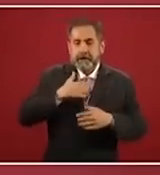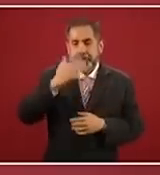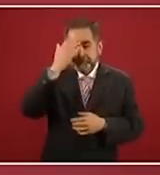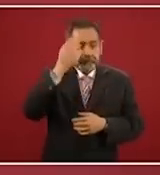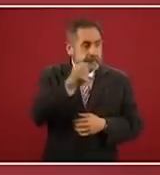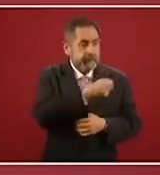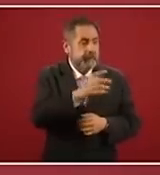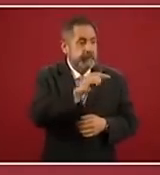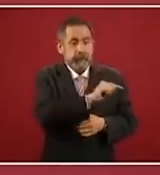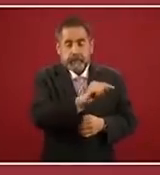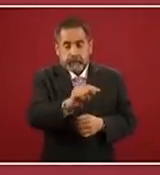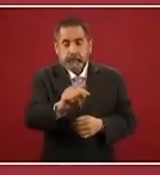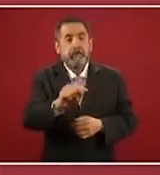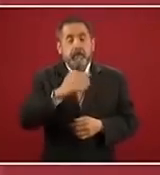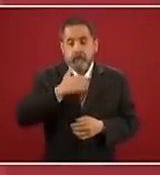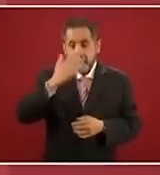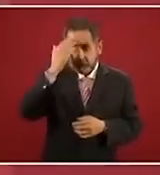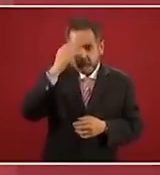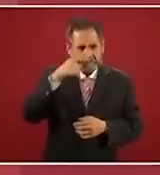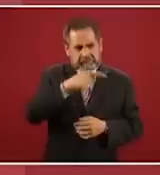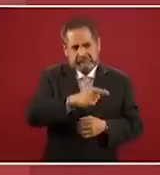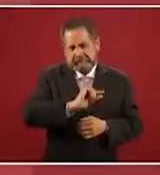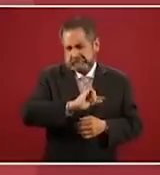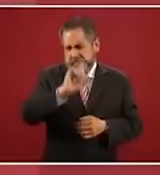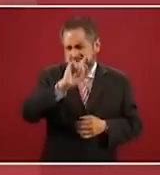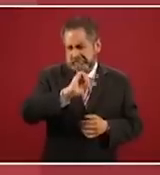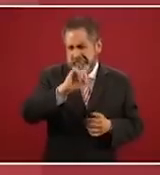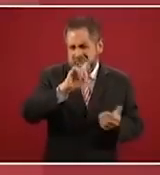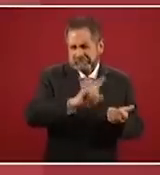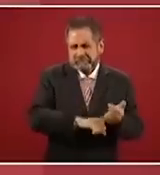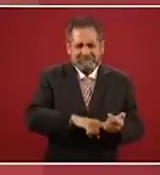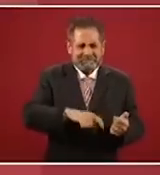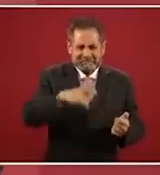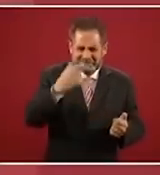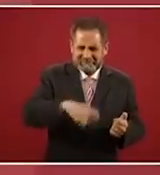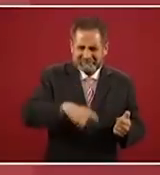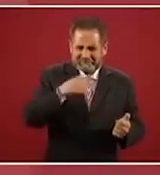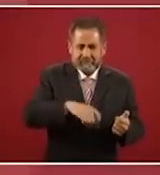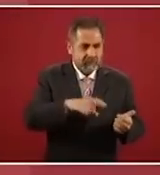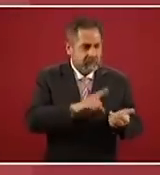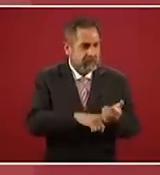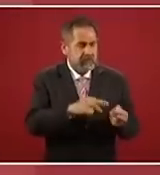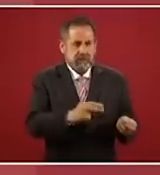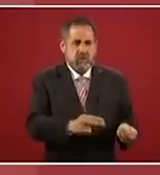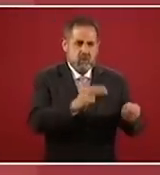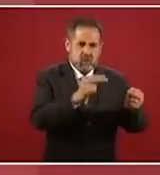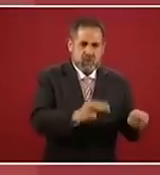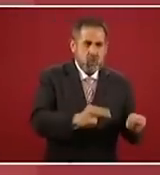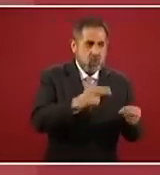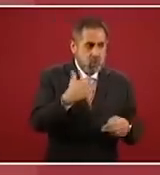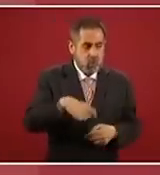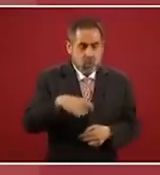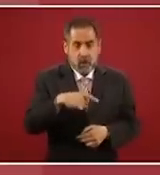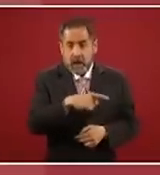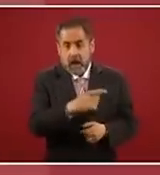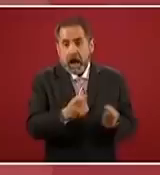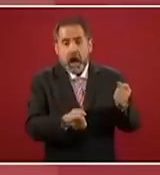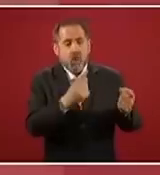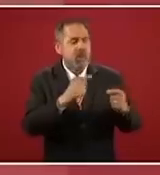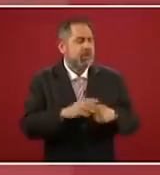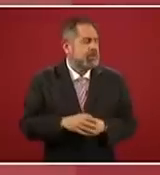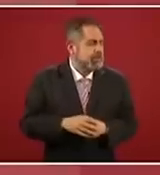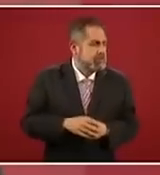de gente muy importante en el sector empresarial.